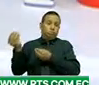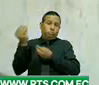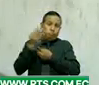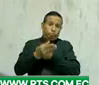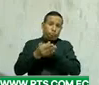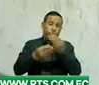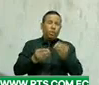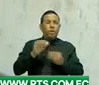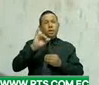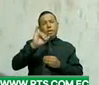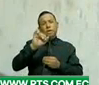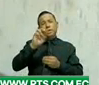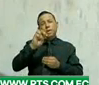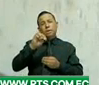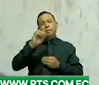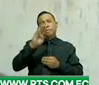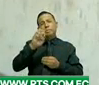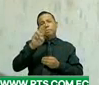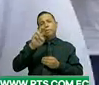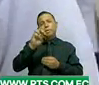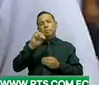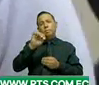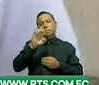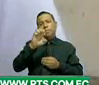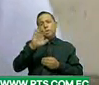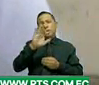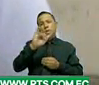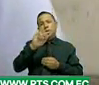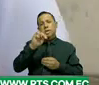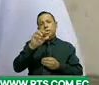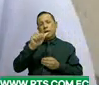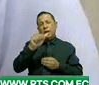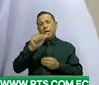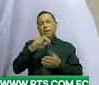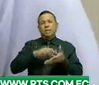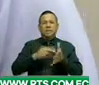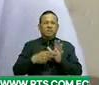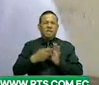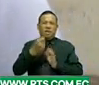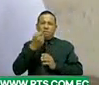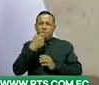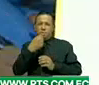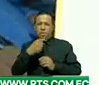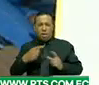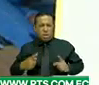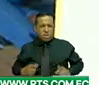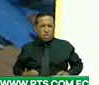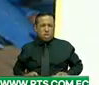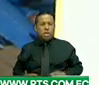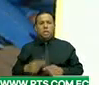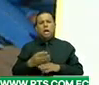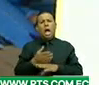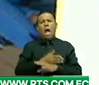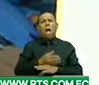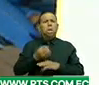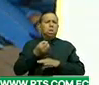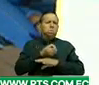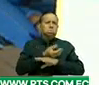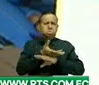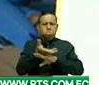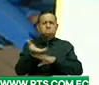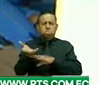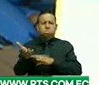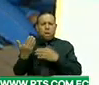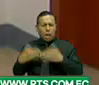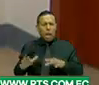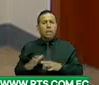a los guayaquileños. La ivermectina es un antiparasitario que históricamente lo hemos hecho campañas de parasitación acá como un municipio. En